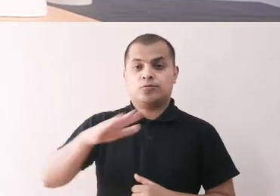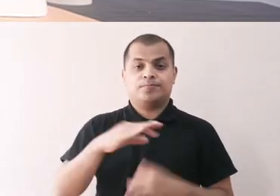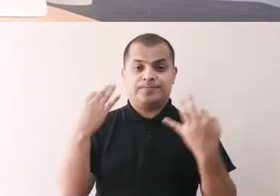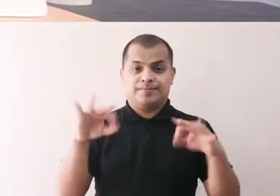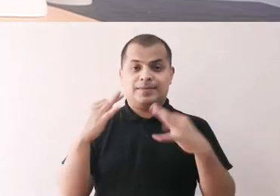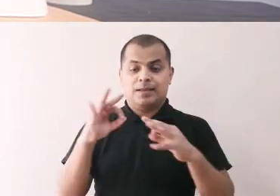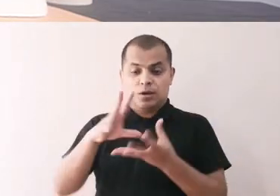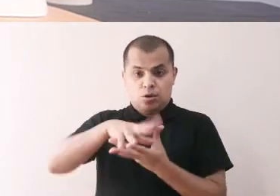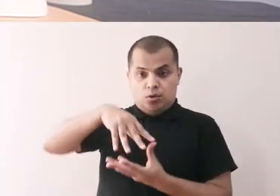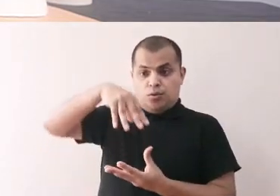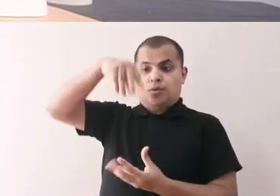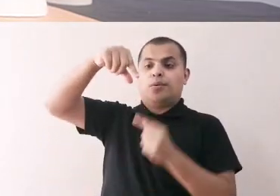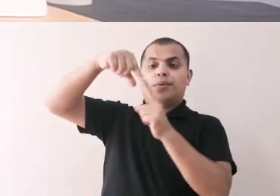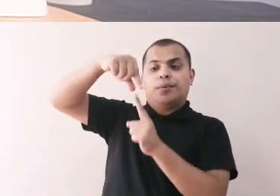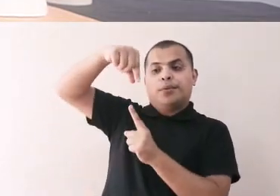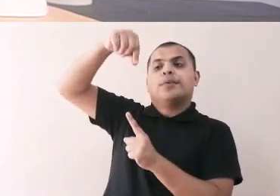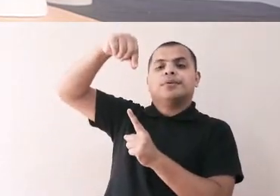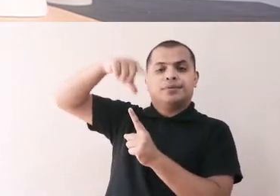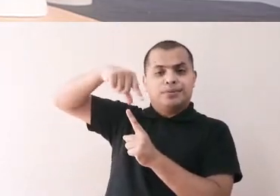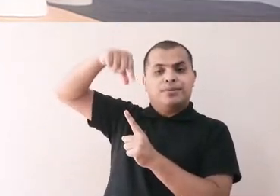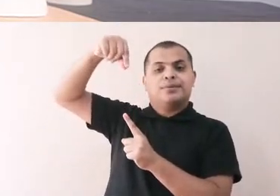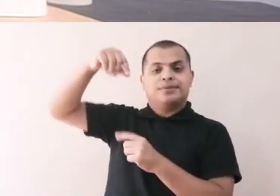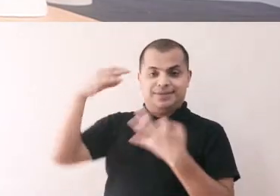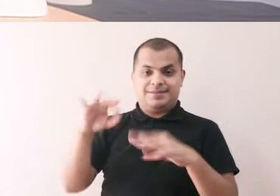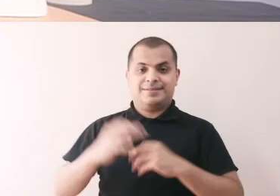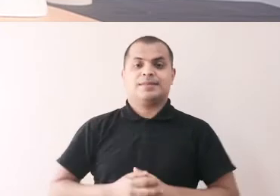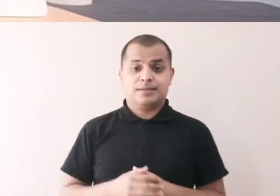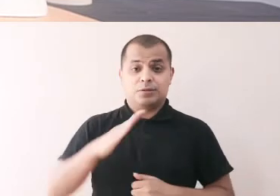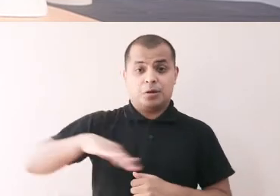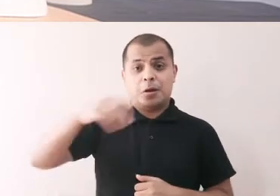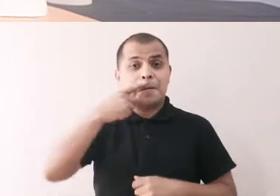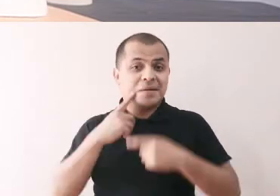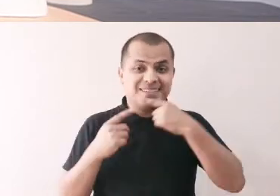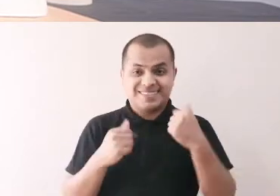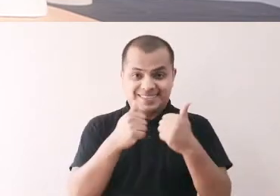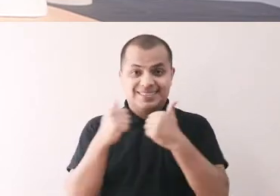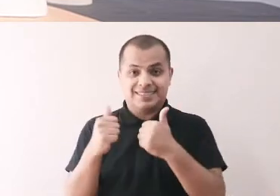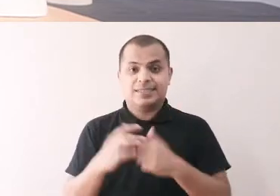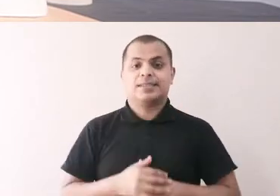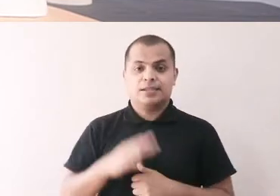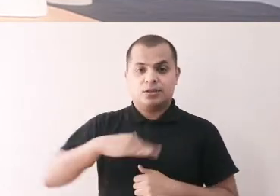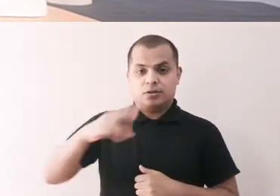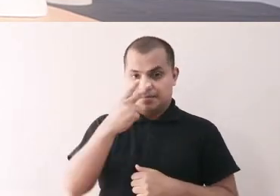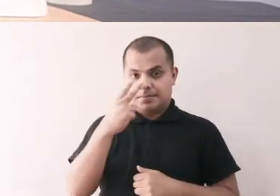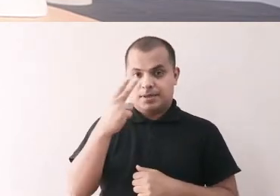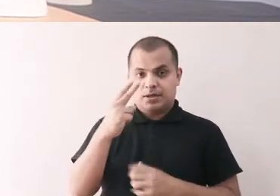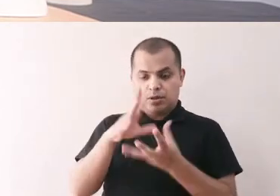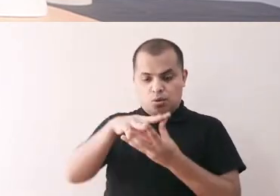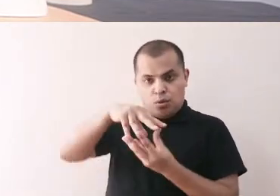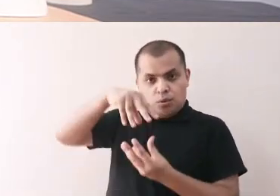Manteniendo nuestra puntita en la parte de arriba. Miren, chicos, chicos y chicas, vamos a formar un